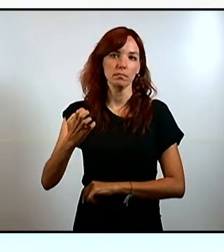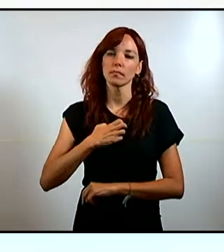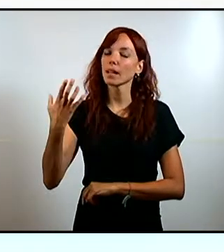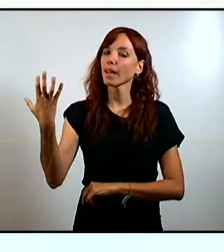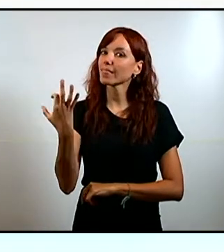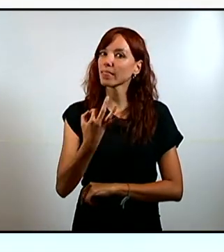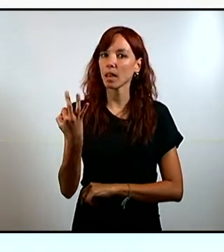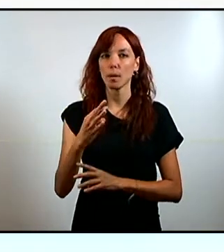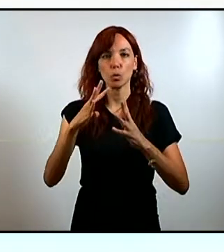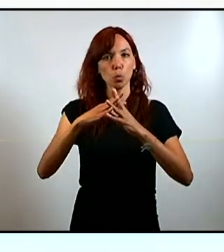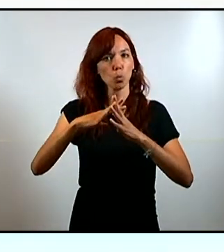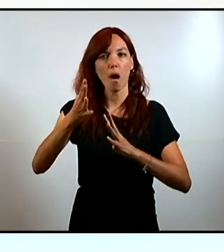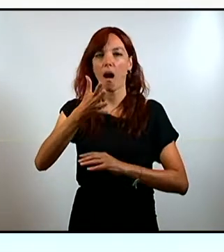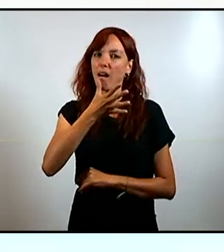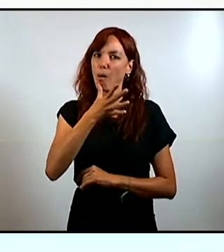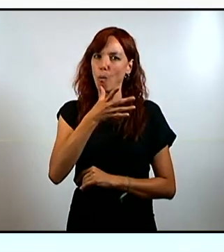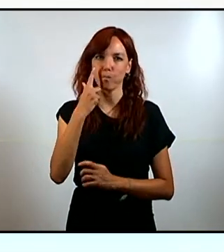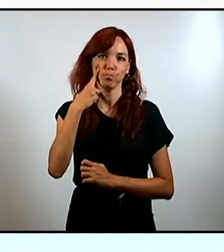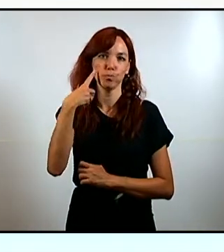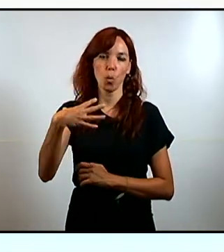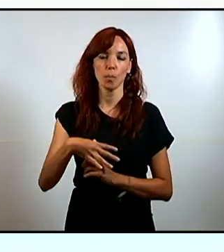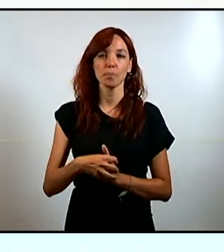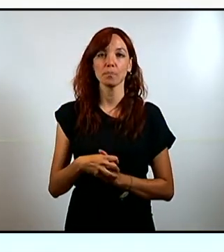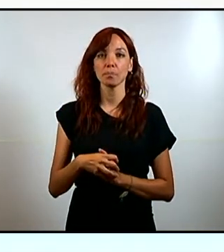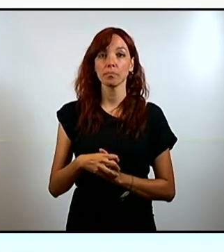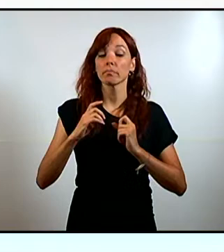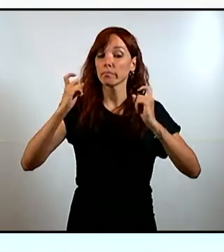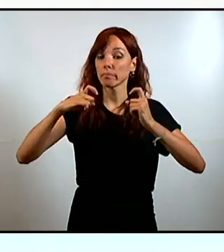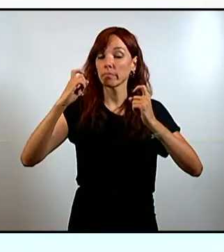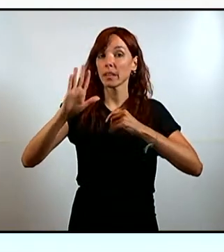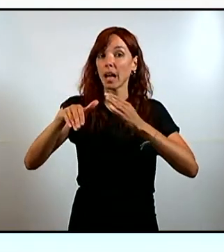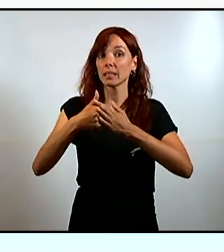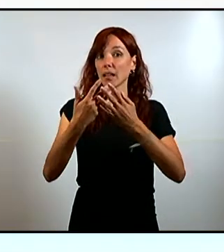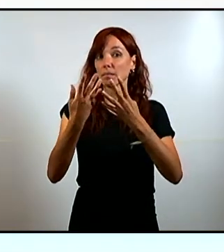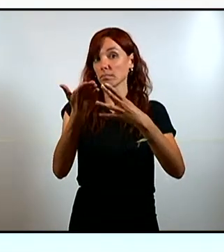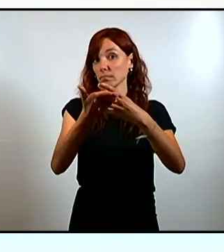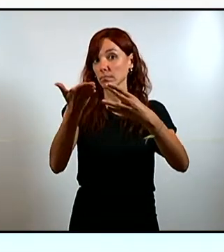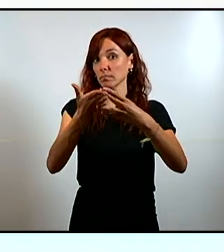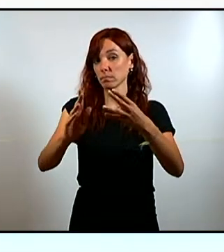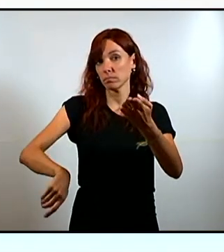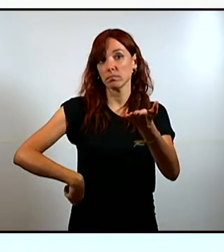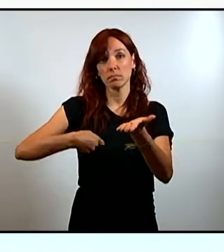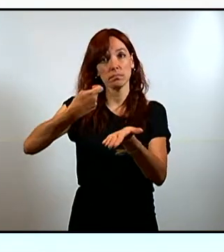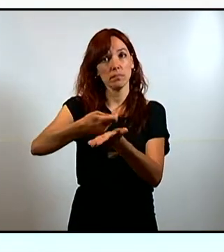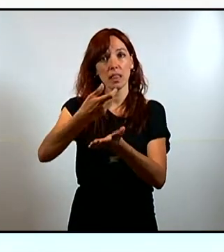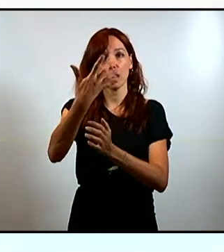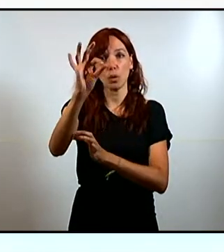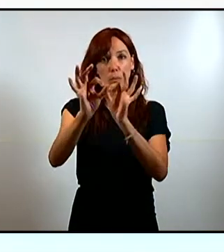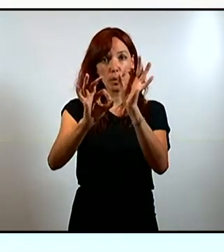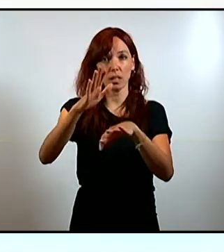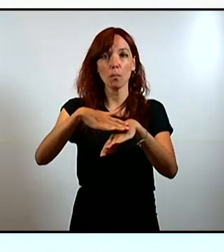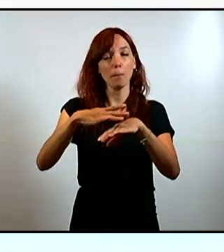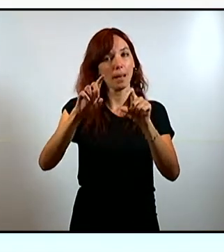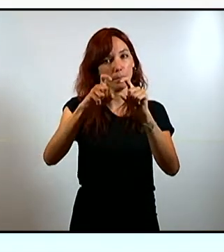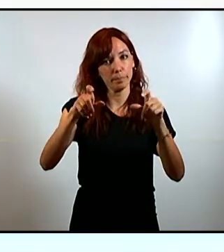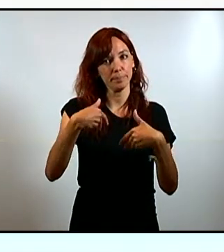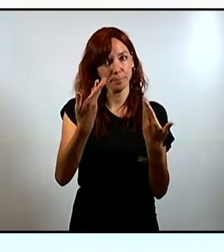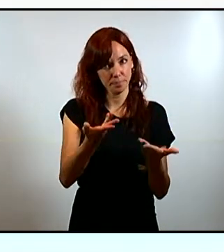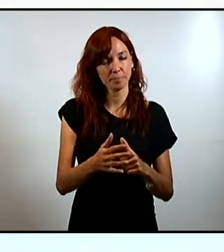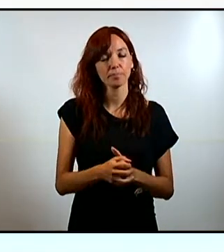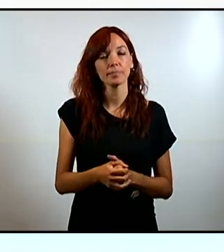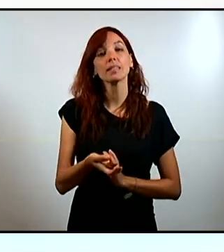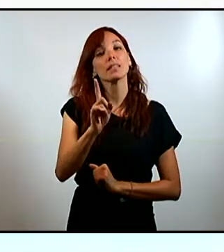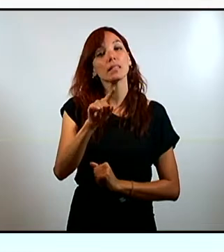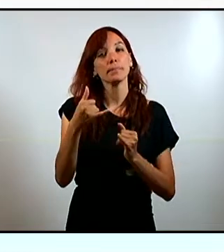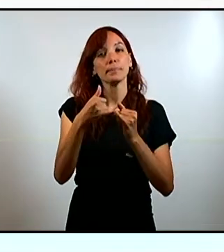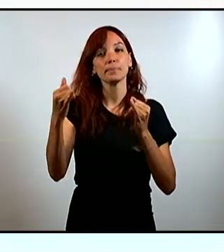estas infraestructuras. Llegaremos hasta el 50% a fondo perdido para ayudar a estas empresas. Asimismo, hemos sacado también una